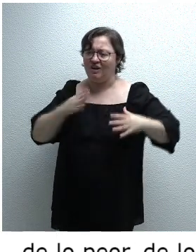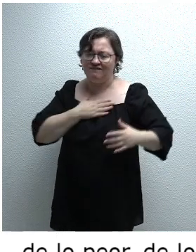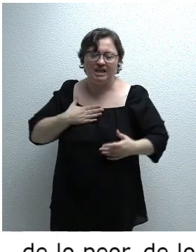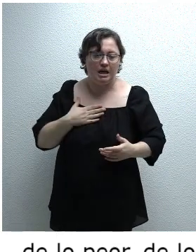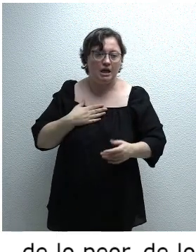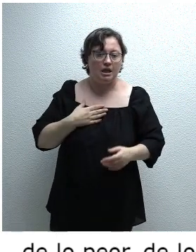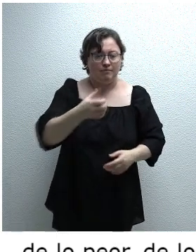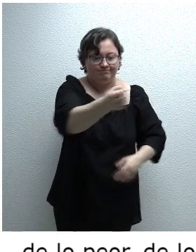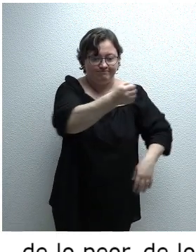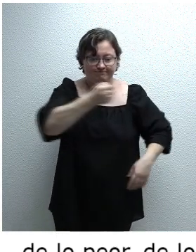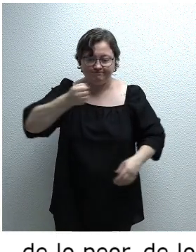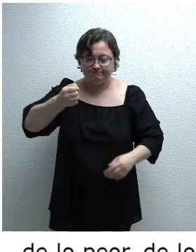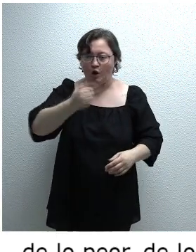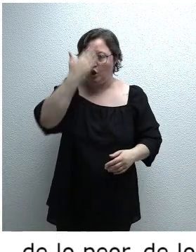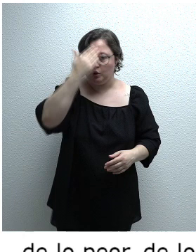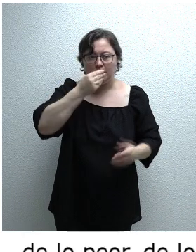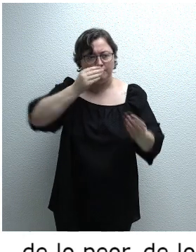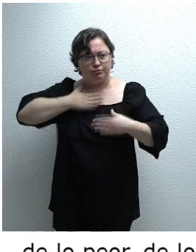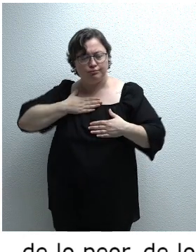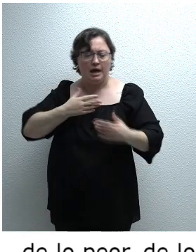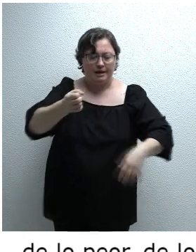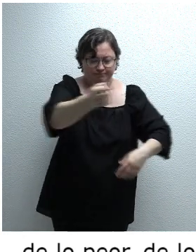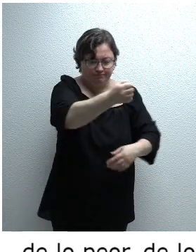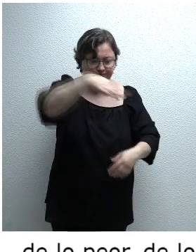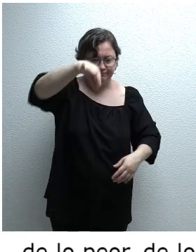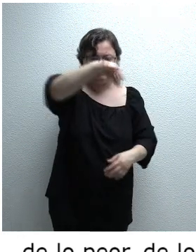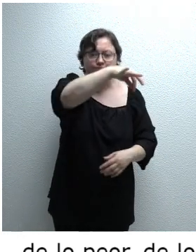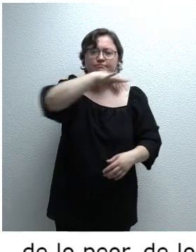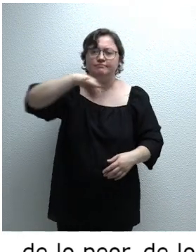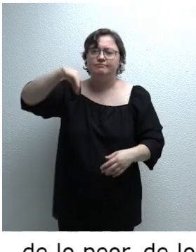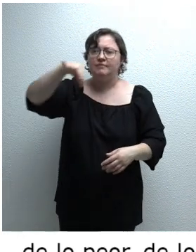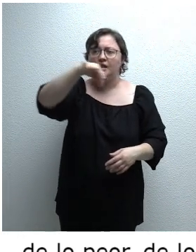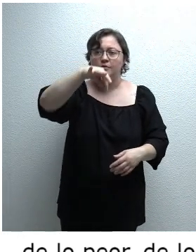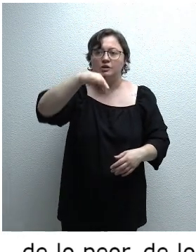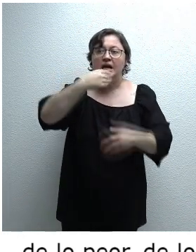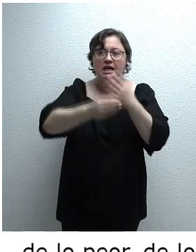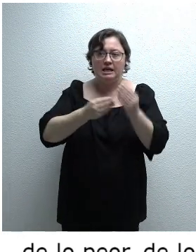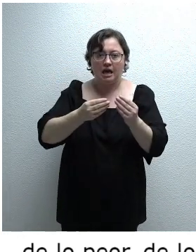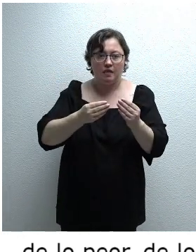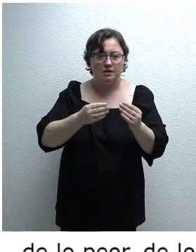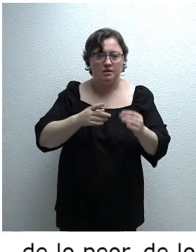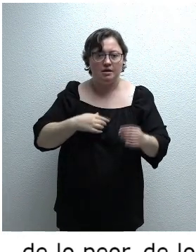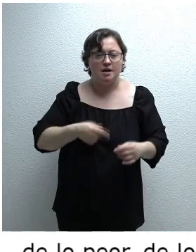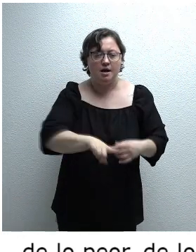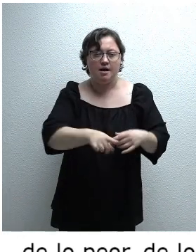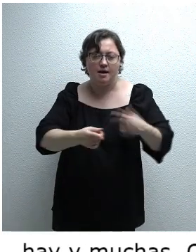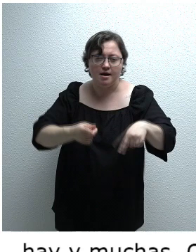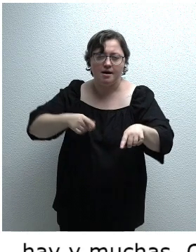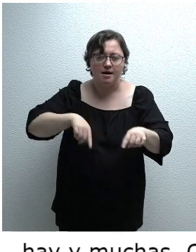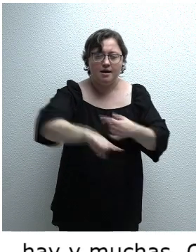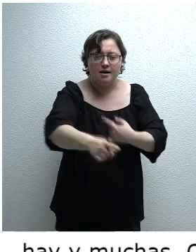con el tutelado? Ahora yo me quiero ir, no hay manera. Bueno, pues le promovieron una crisis y fue